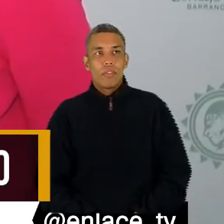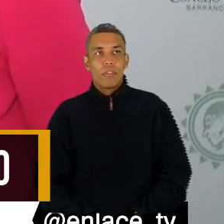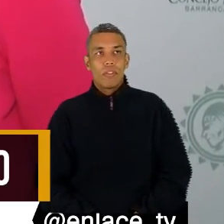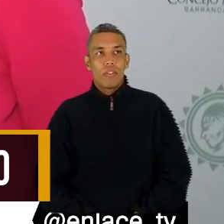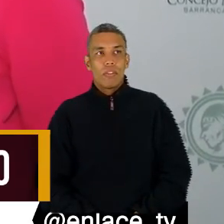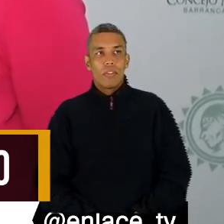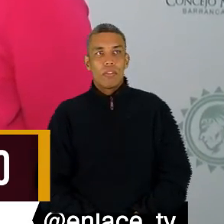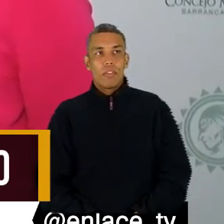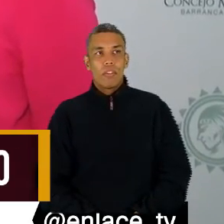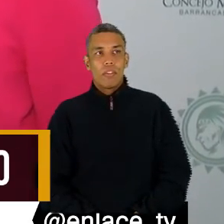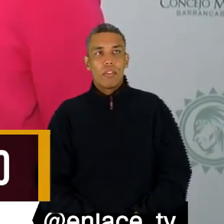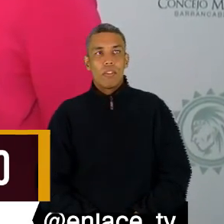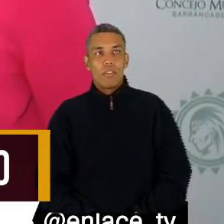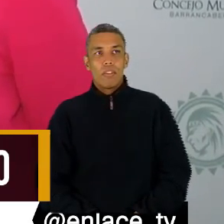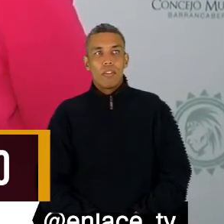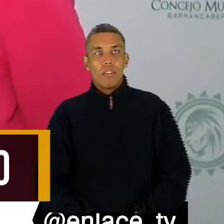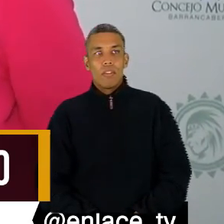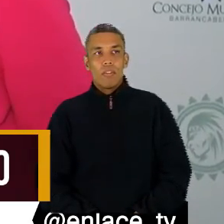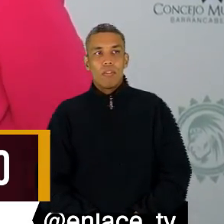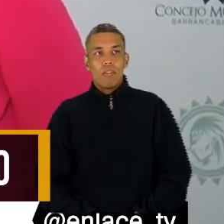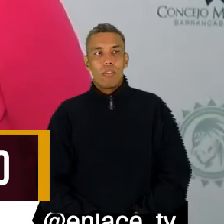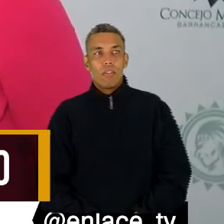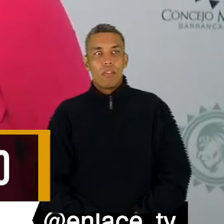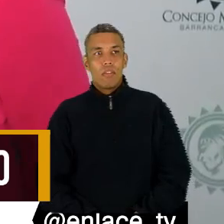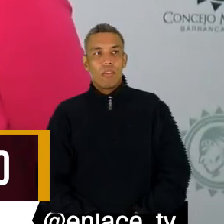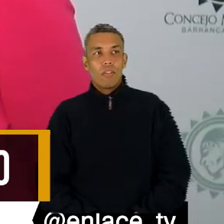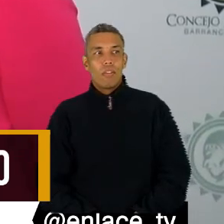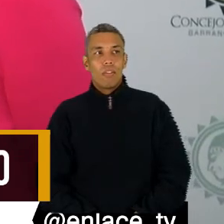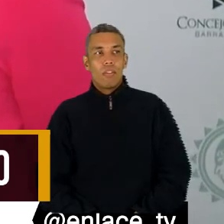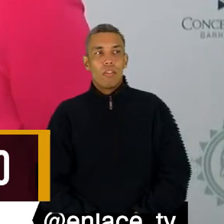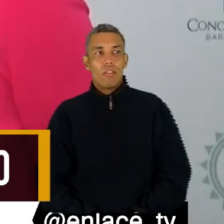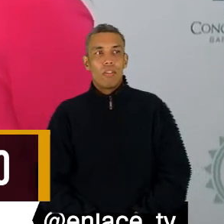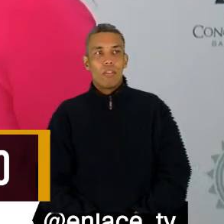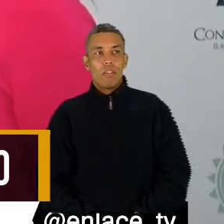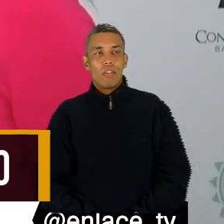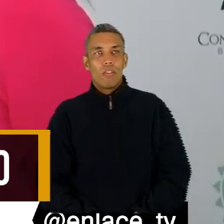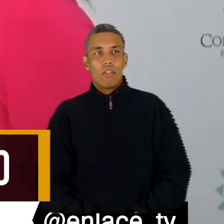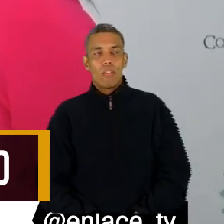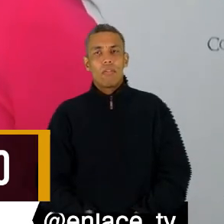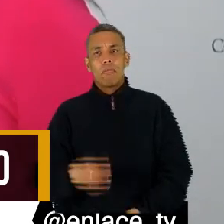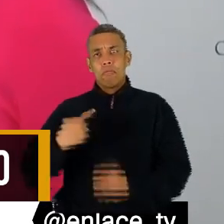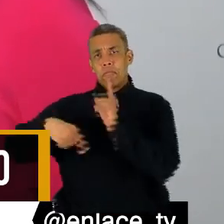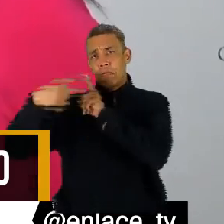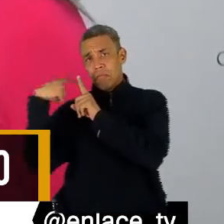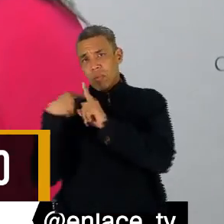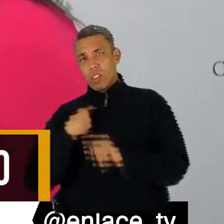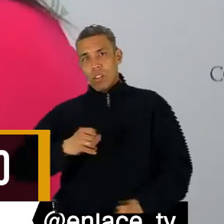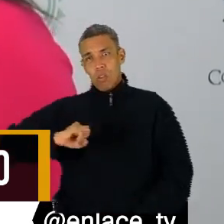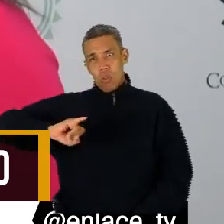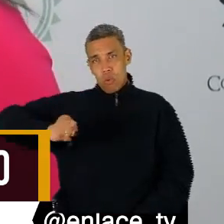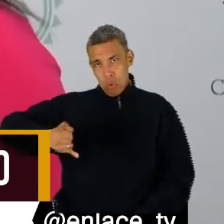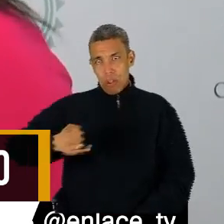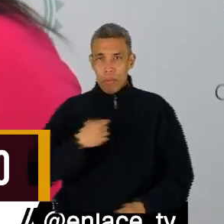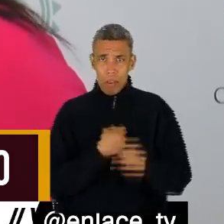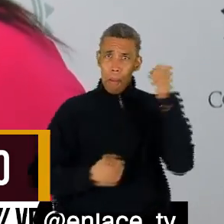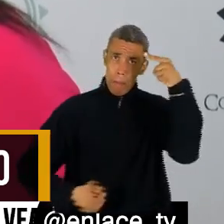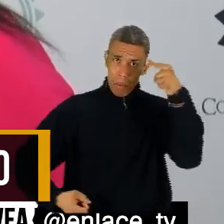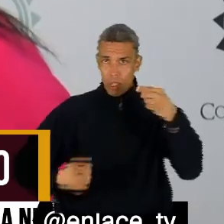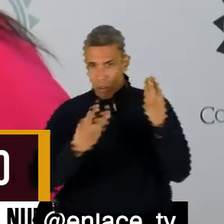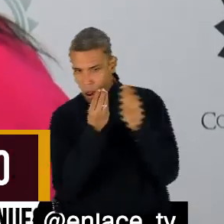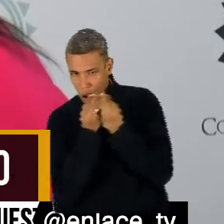del Plan, ¿qué sigue ahora? Bueno, buenas noches. Bueno, el jueves pasado, pues, la aprobamos el primer debate, que fue la